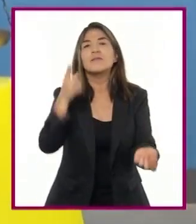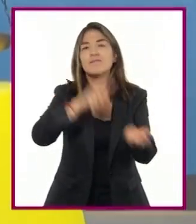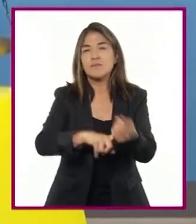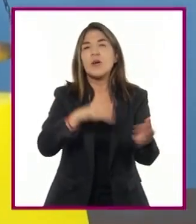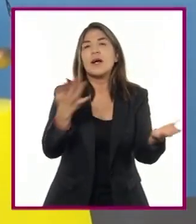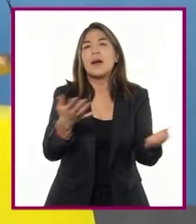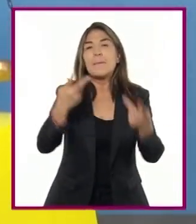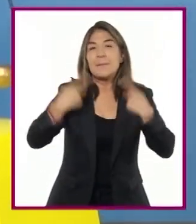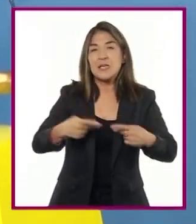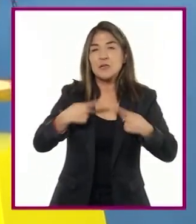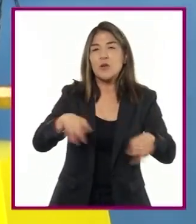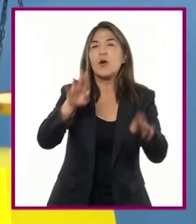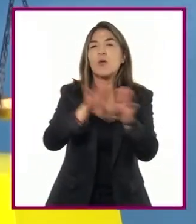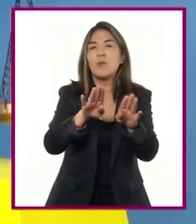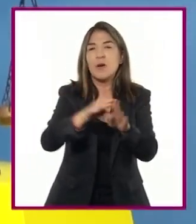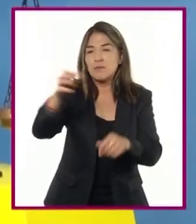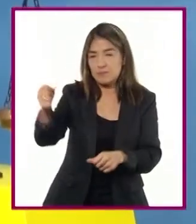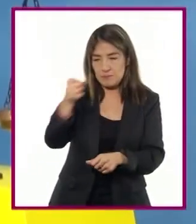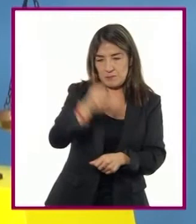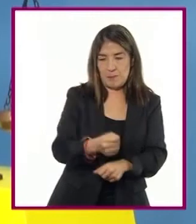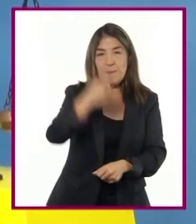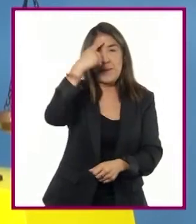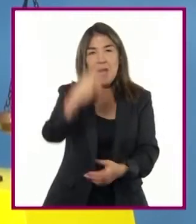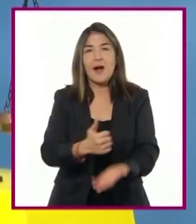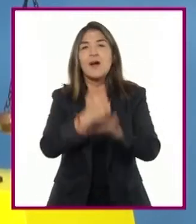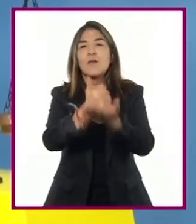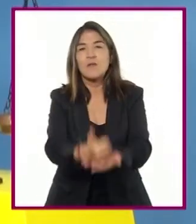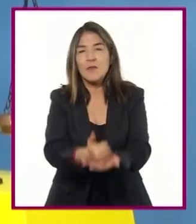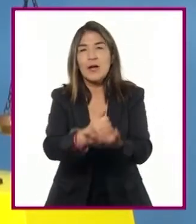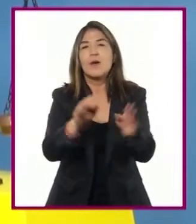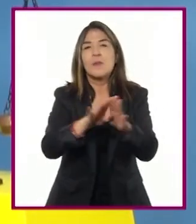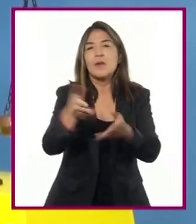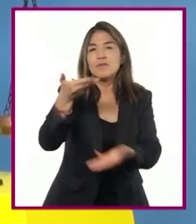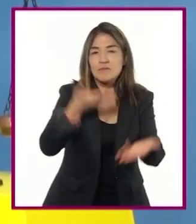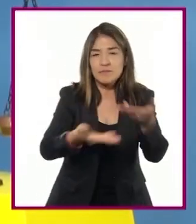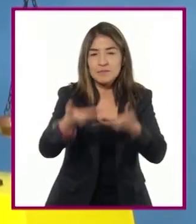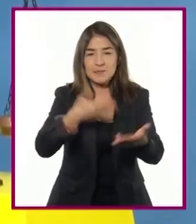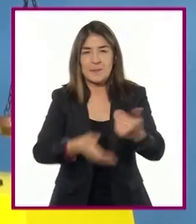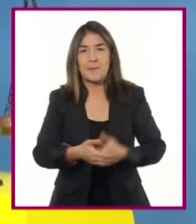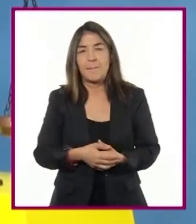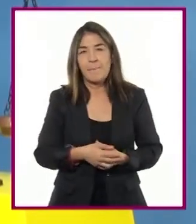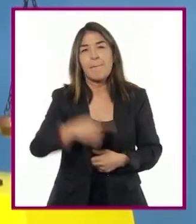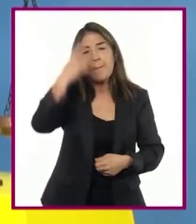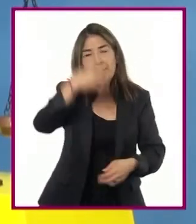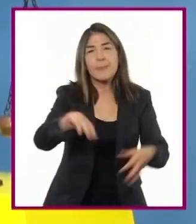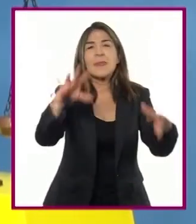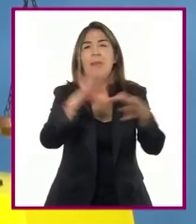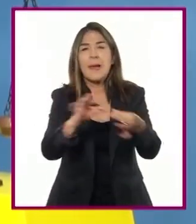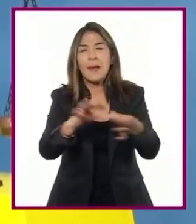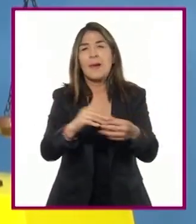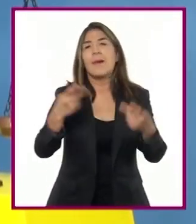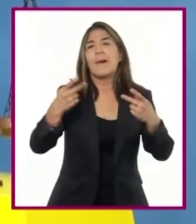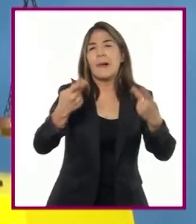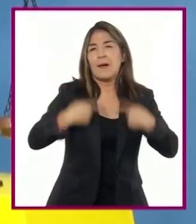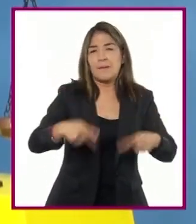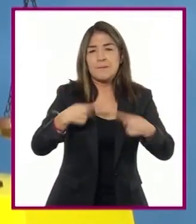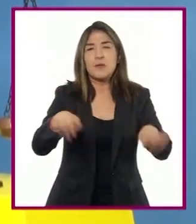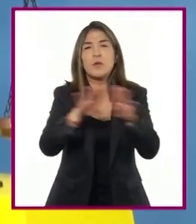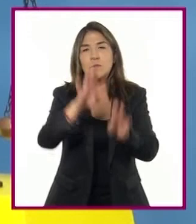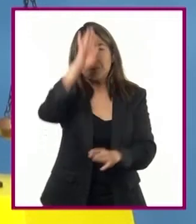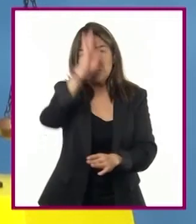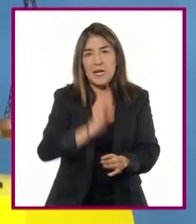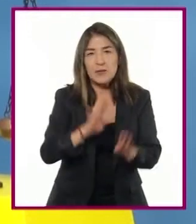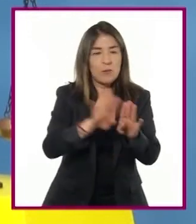una persona externa al conflicto, llamada mediador. La necesidad de contar con un mediador puede darse cuando